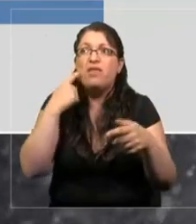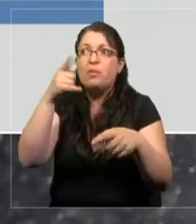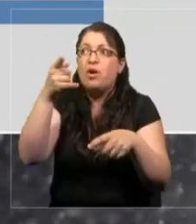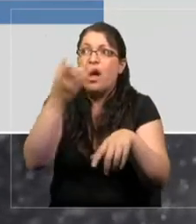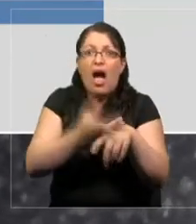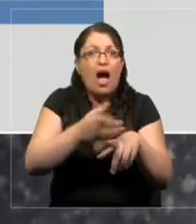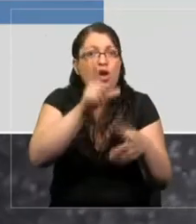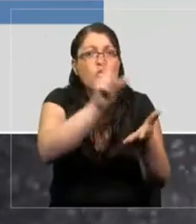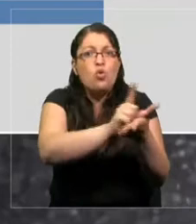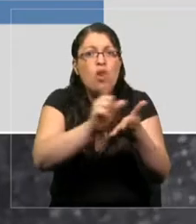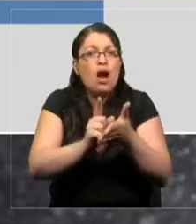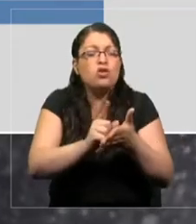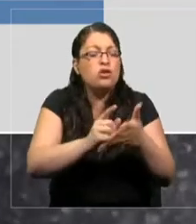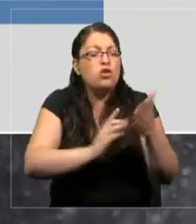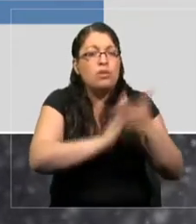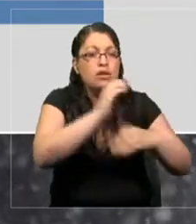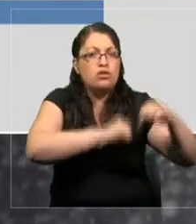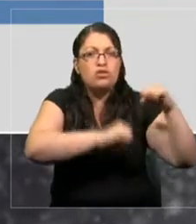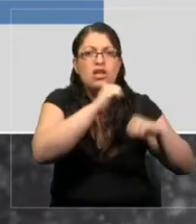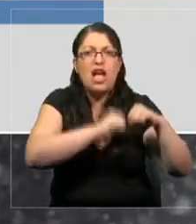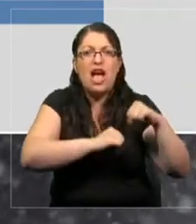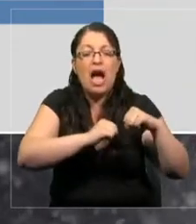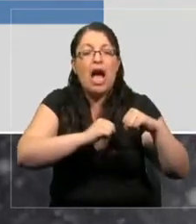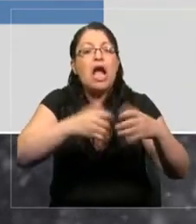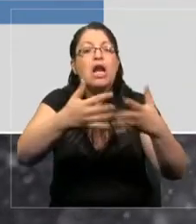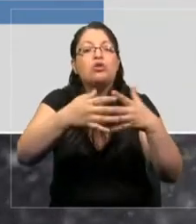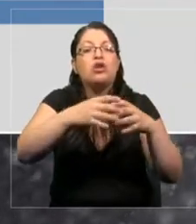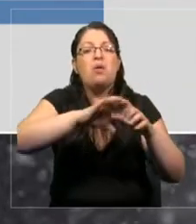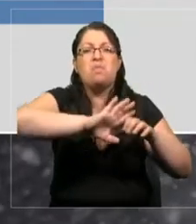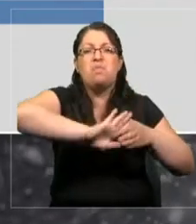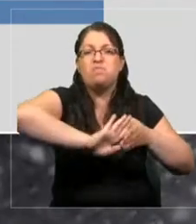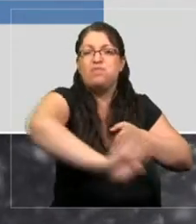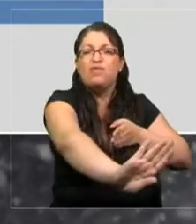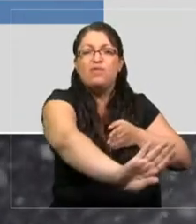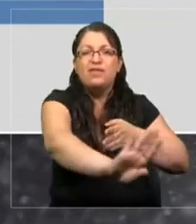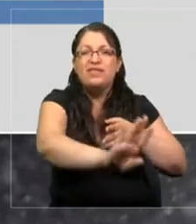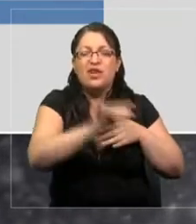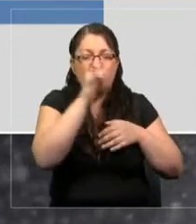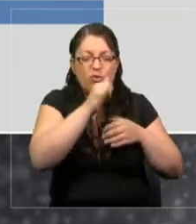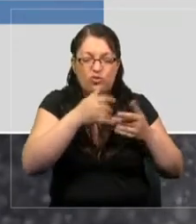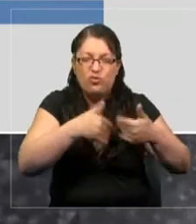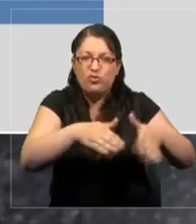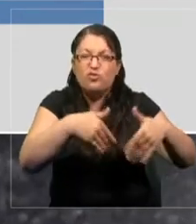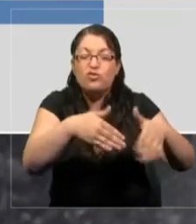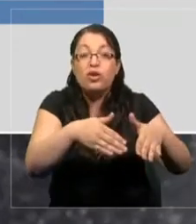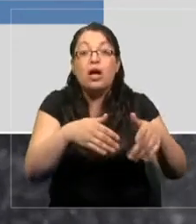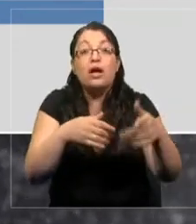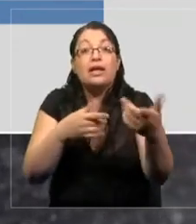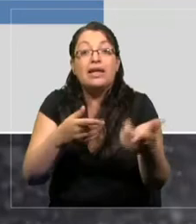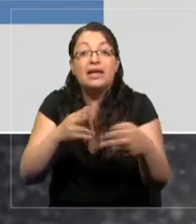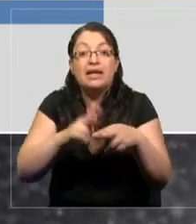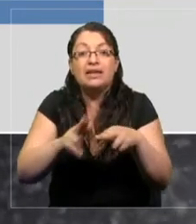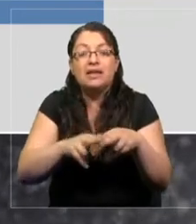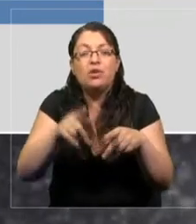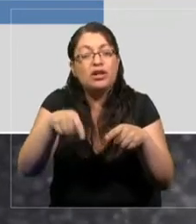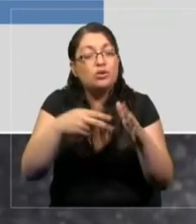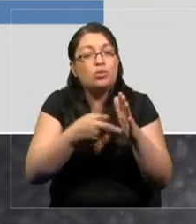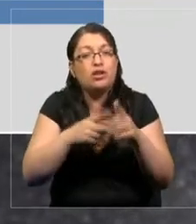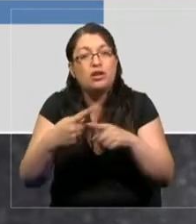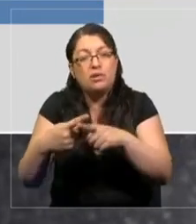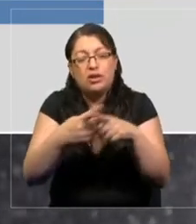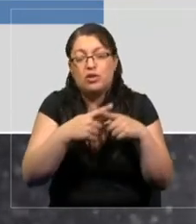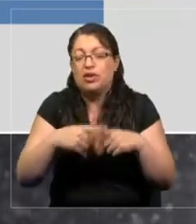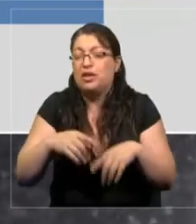donde excluimos inicialmente la naturaleza y aquello ha redundado en una en un problema social muy